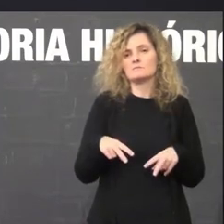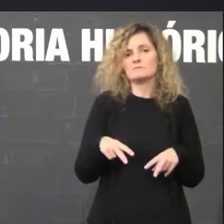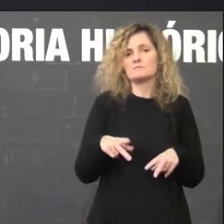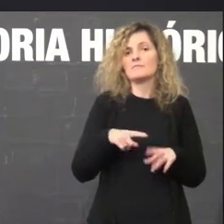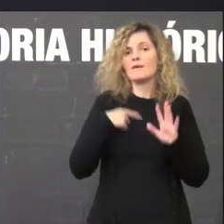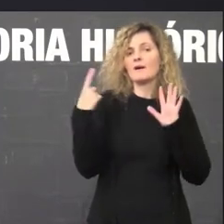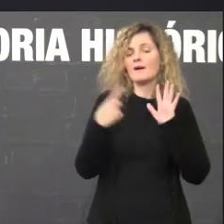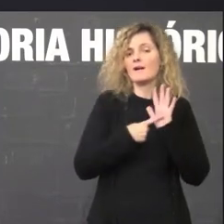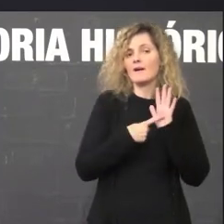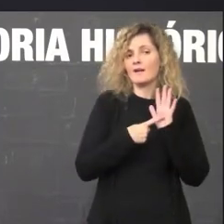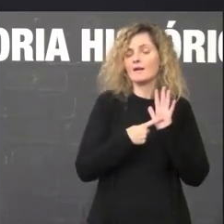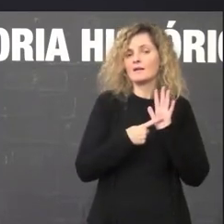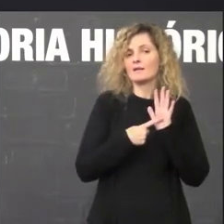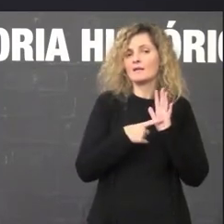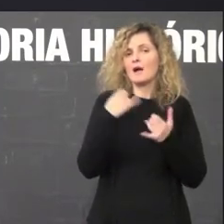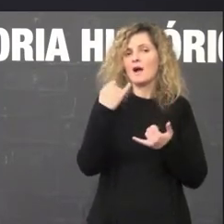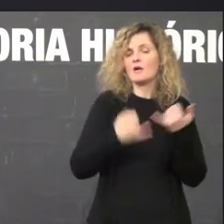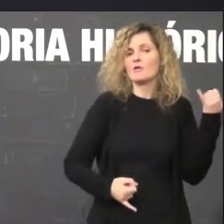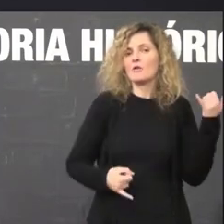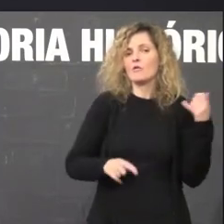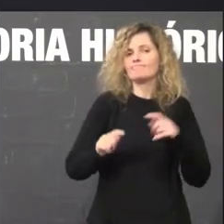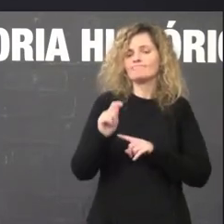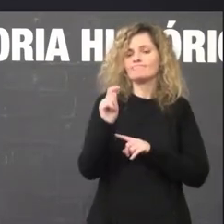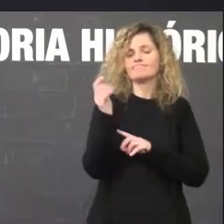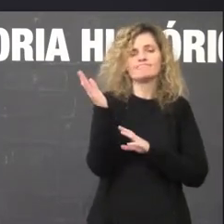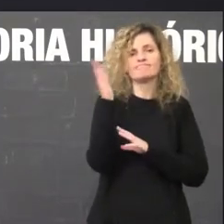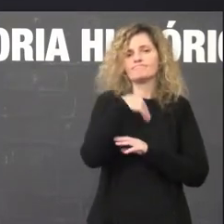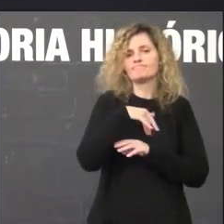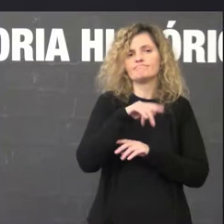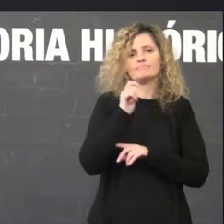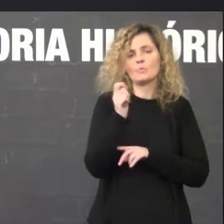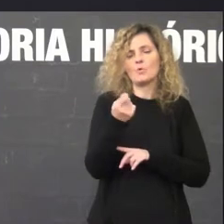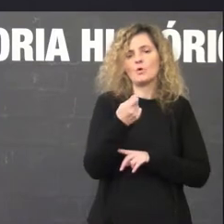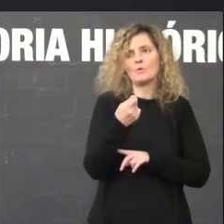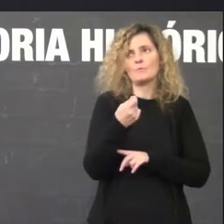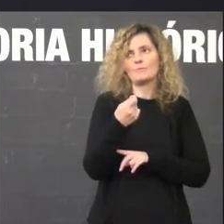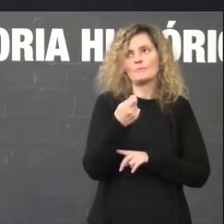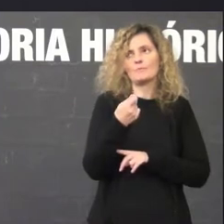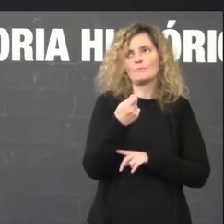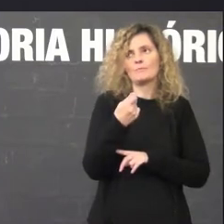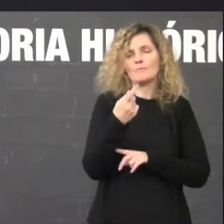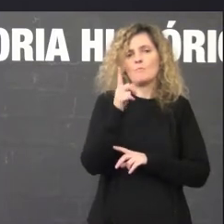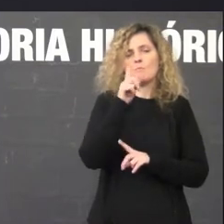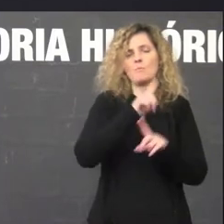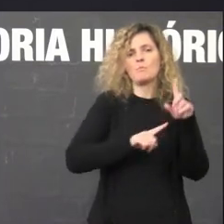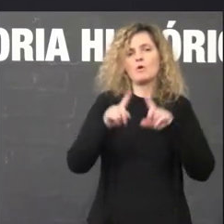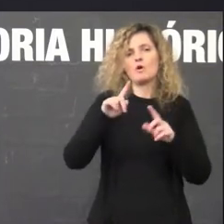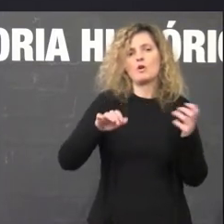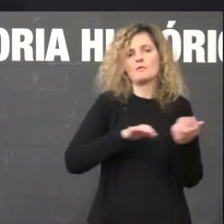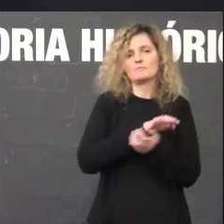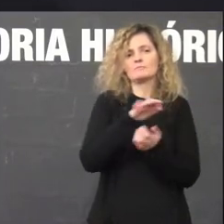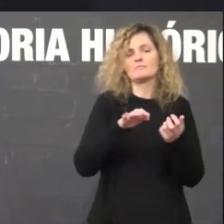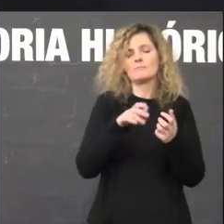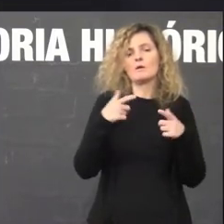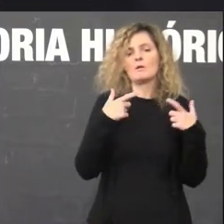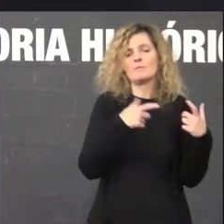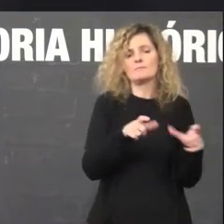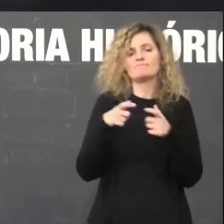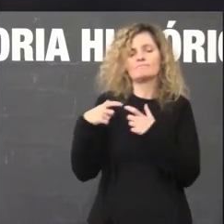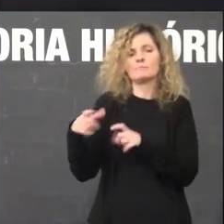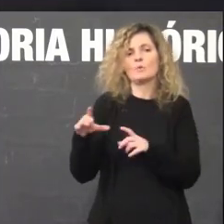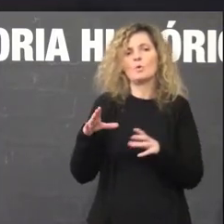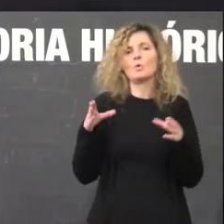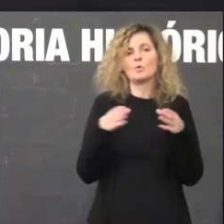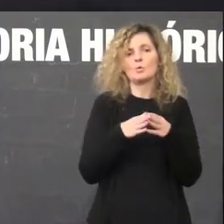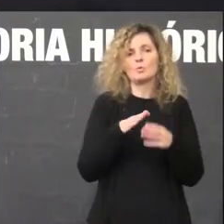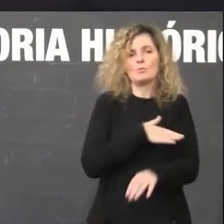da Lei de Amnistía. Ao final non logrou máis que unha polémica máis entre os dous partidos hoxe coaligados no